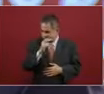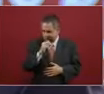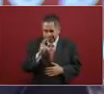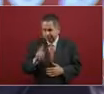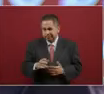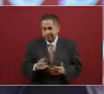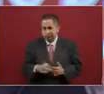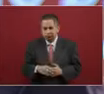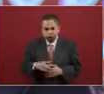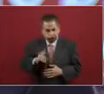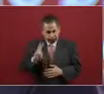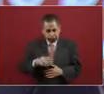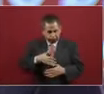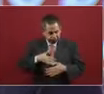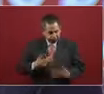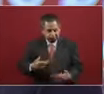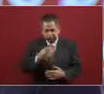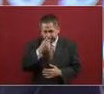lo digo